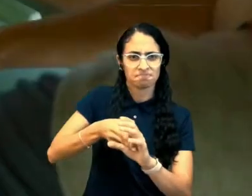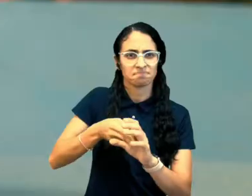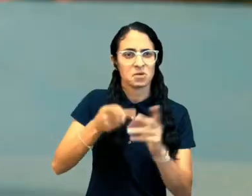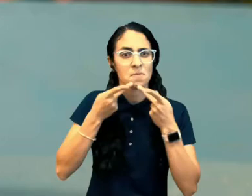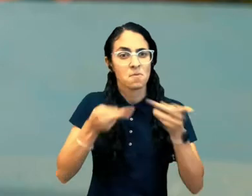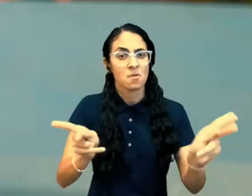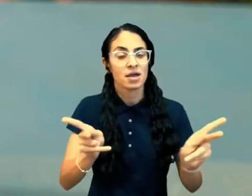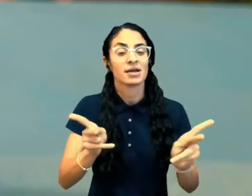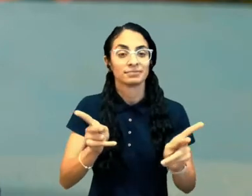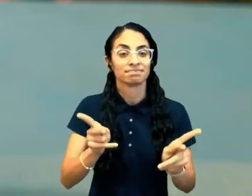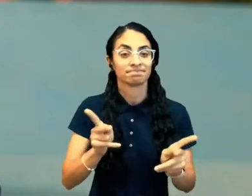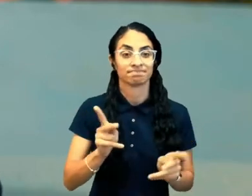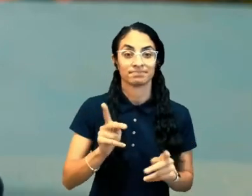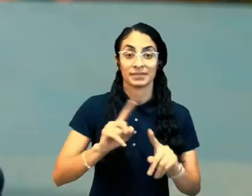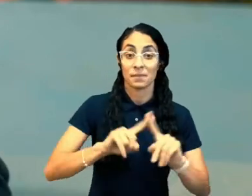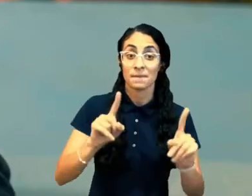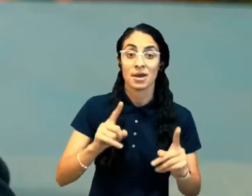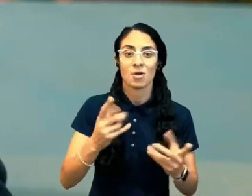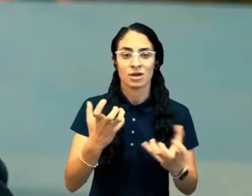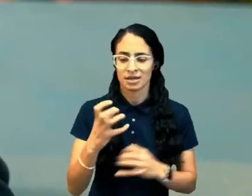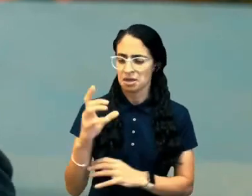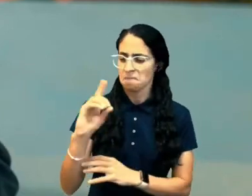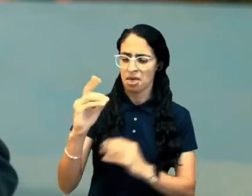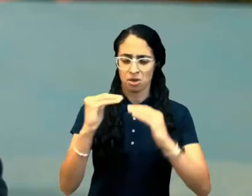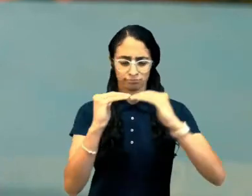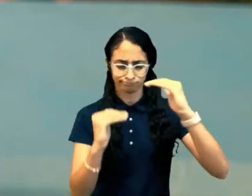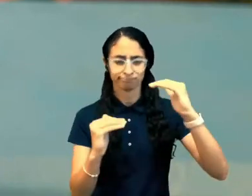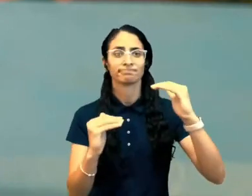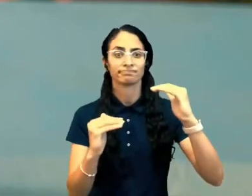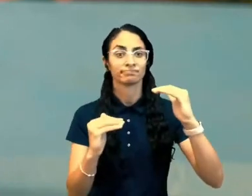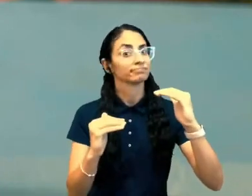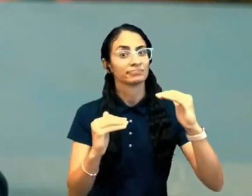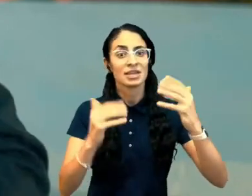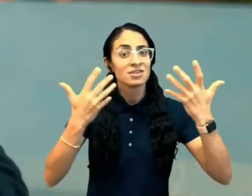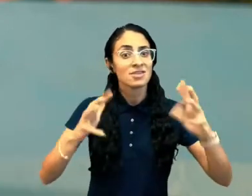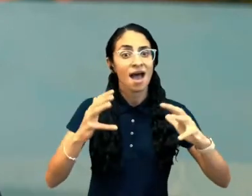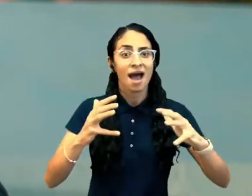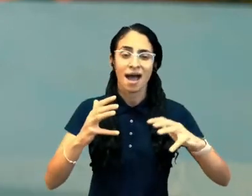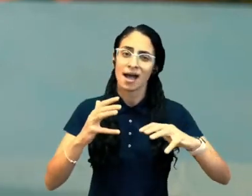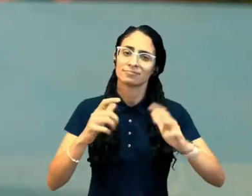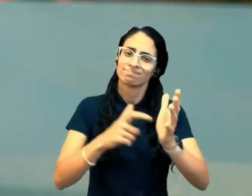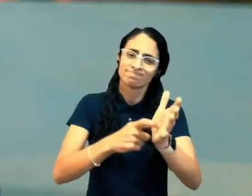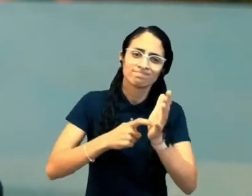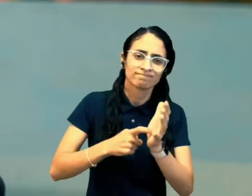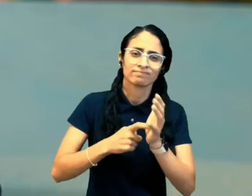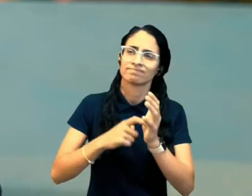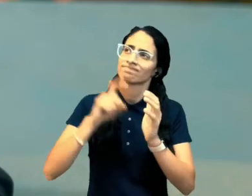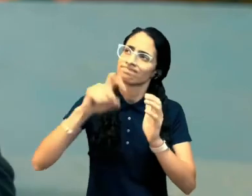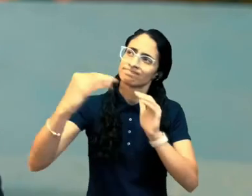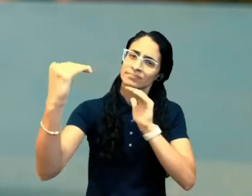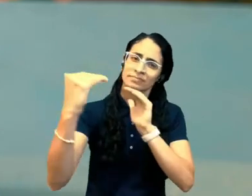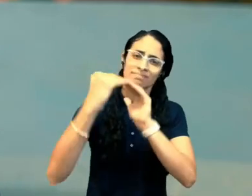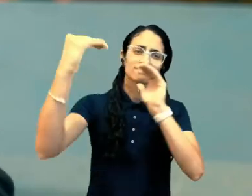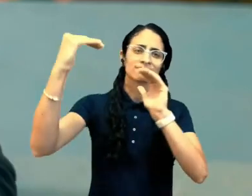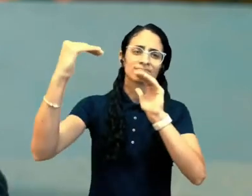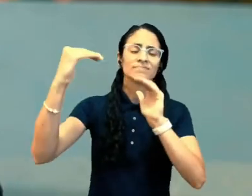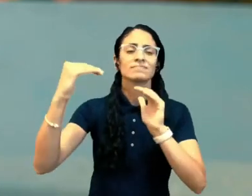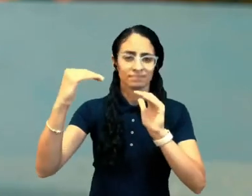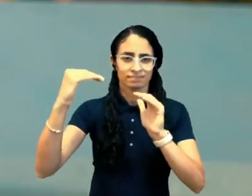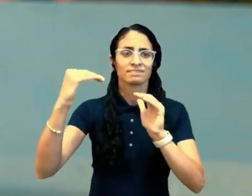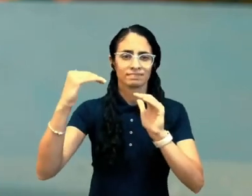pública. Y sin embargo, tenemos una democracia a medias. Ya es hora de exigir que nos traten justa